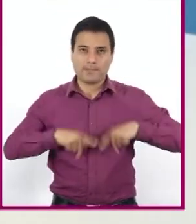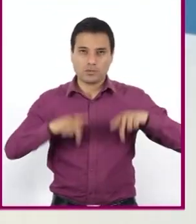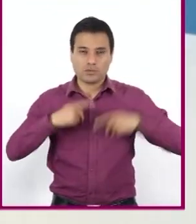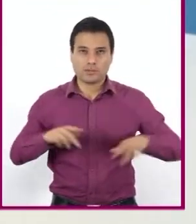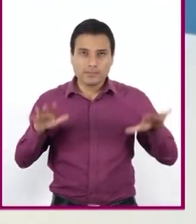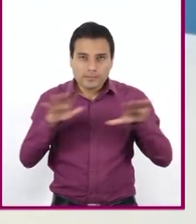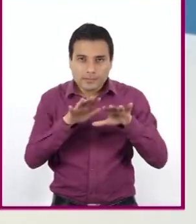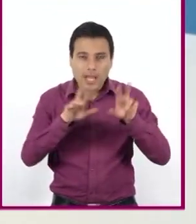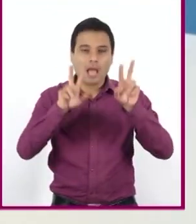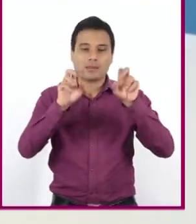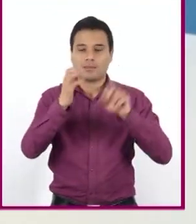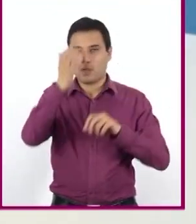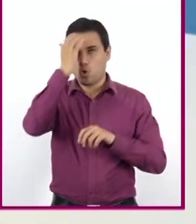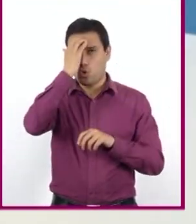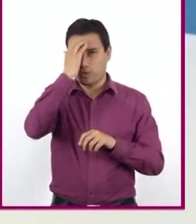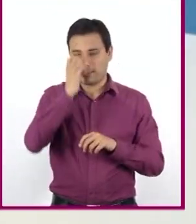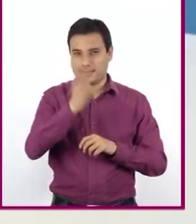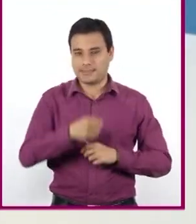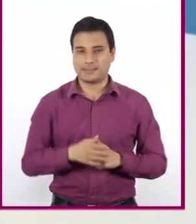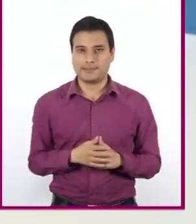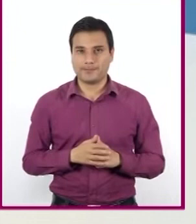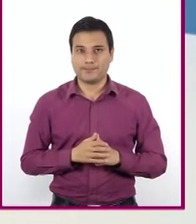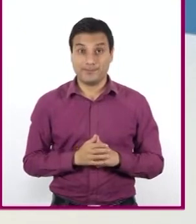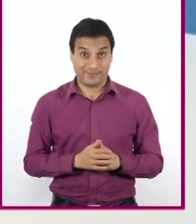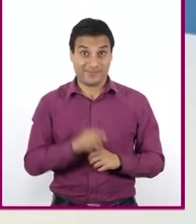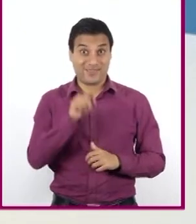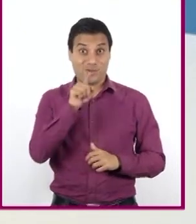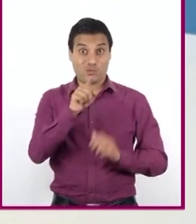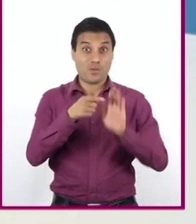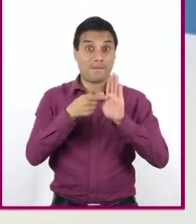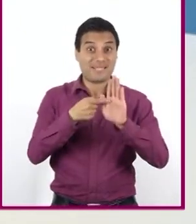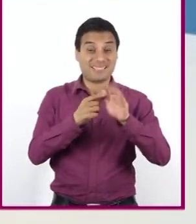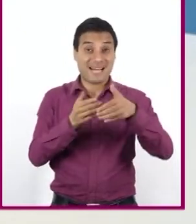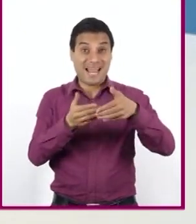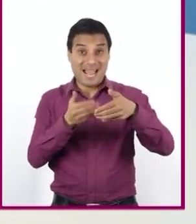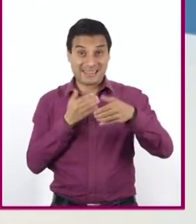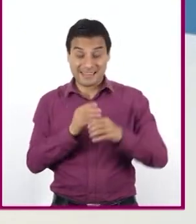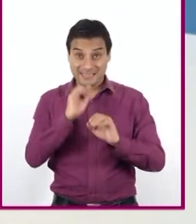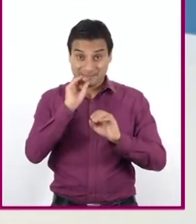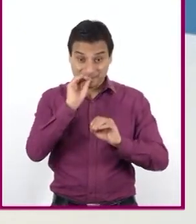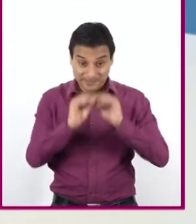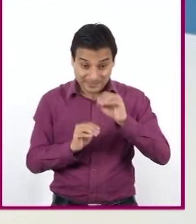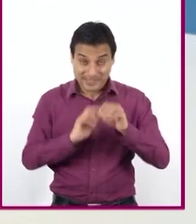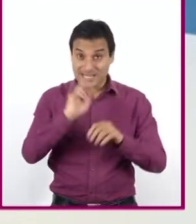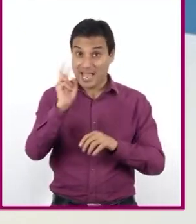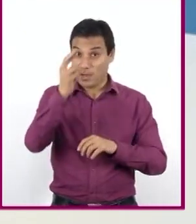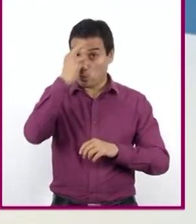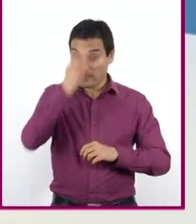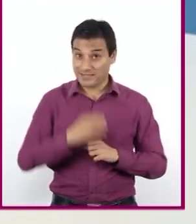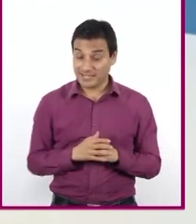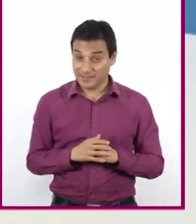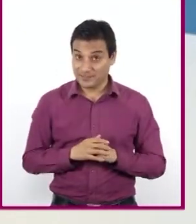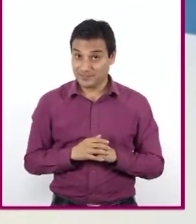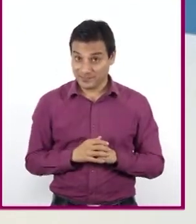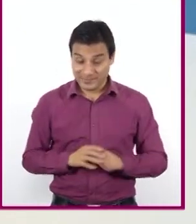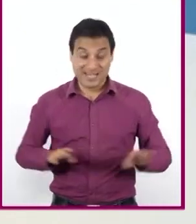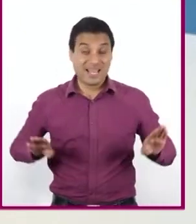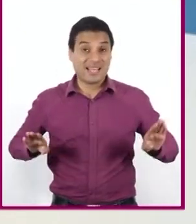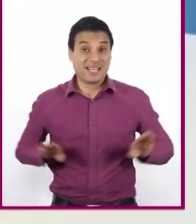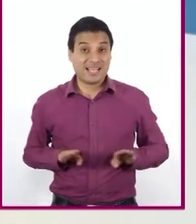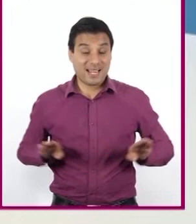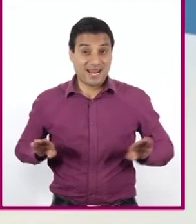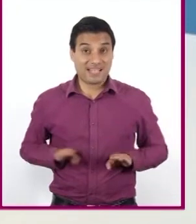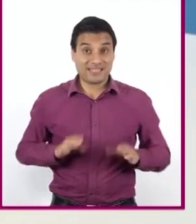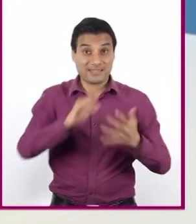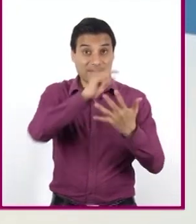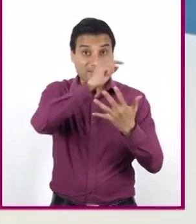Cuando realicen el producto para presentar su investigación, recuerden, las características y elementos que